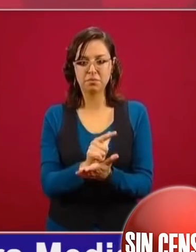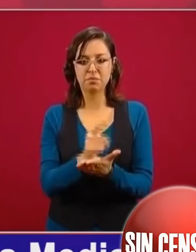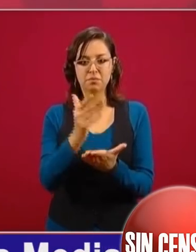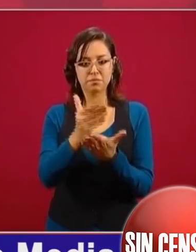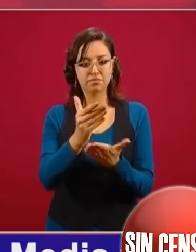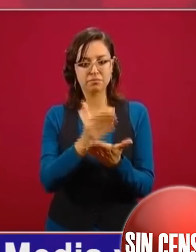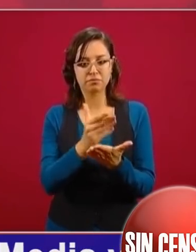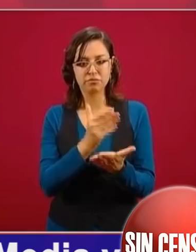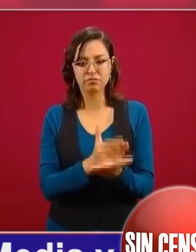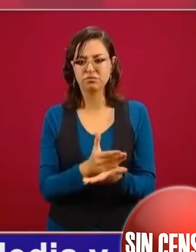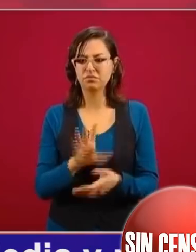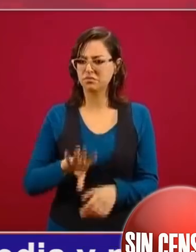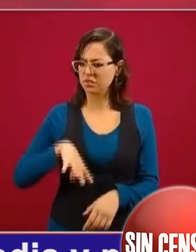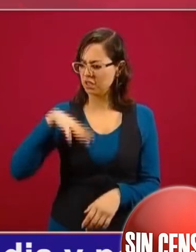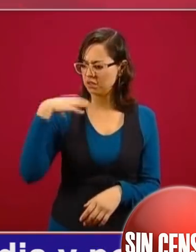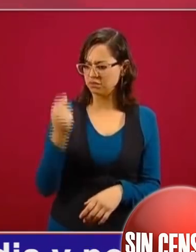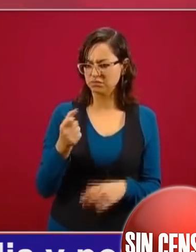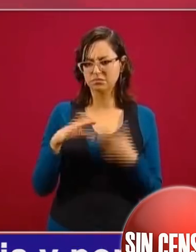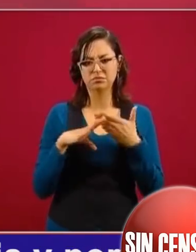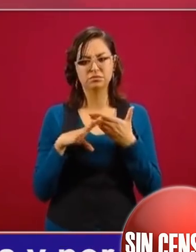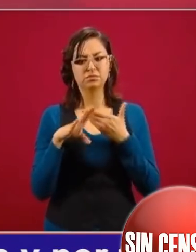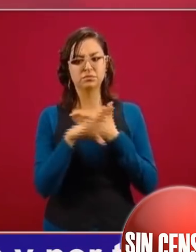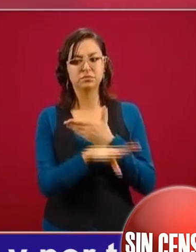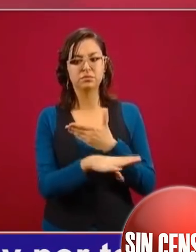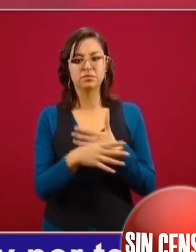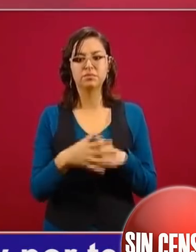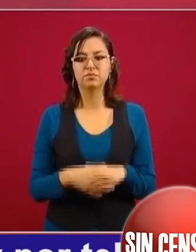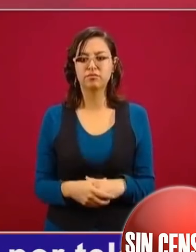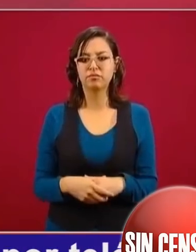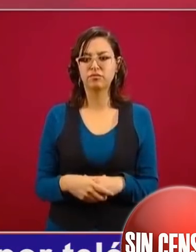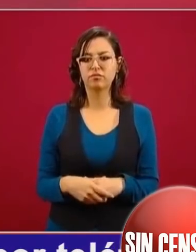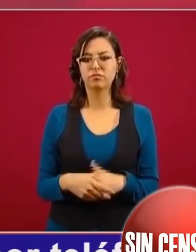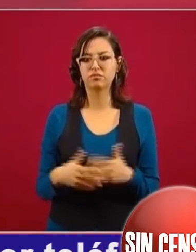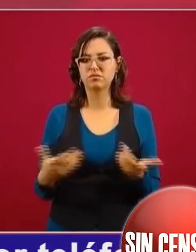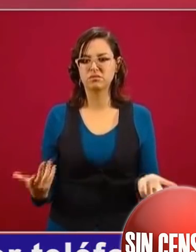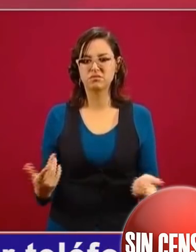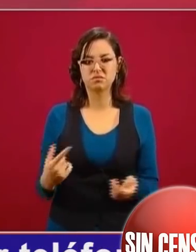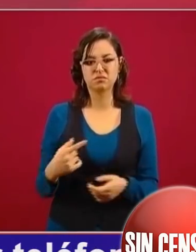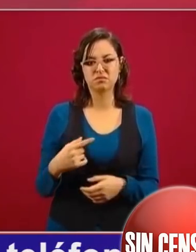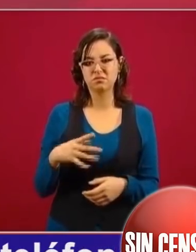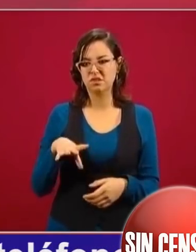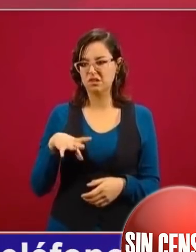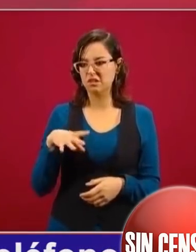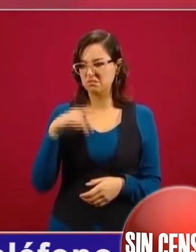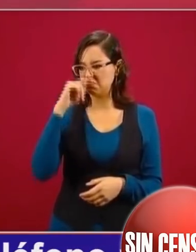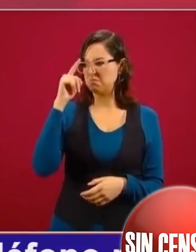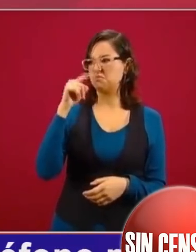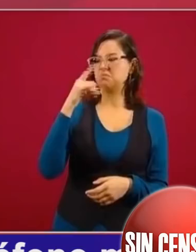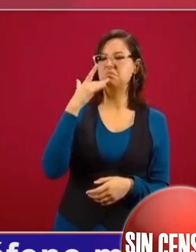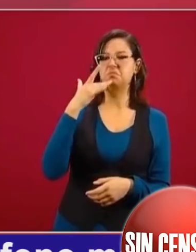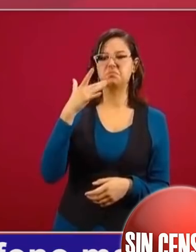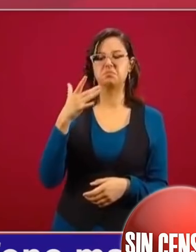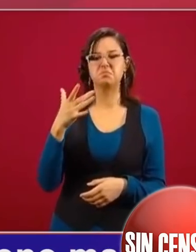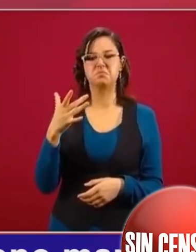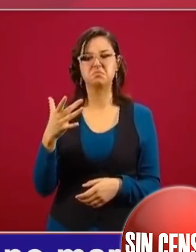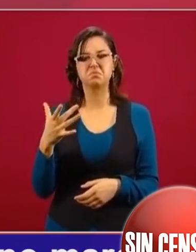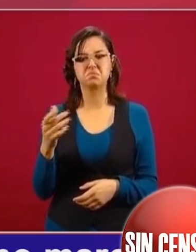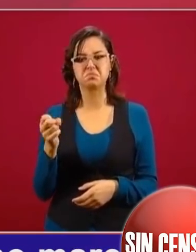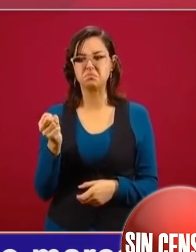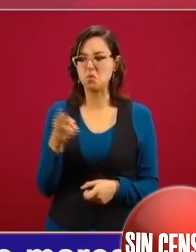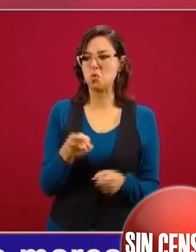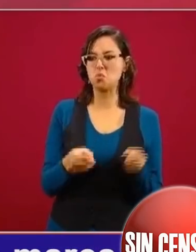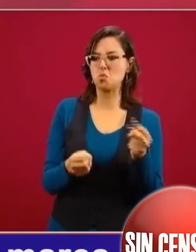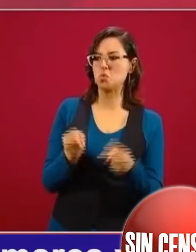donde no hay abusos, donde no hay prepotencia, donde no hay